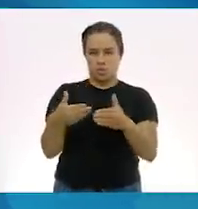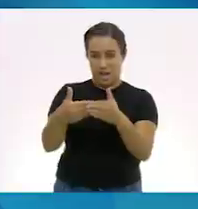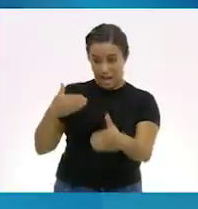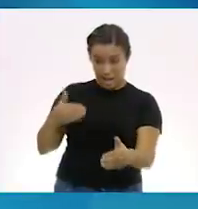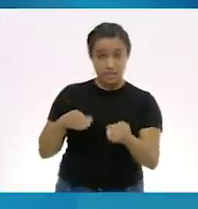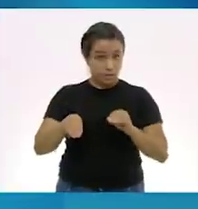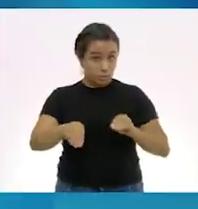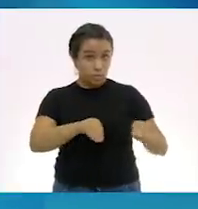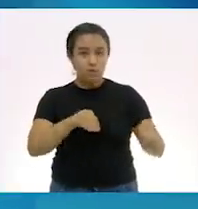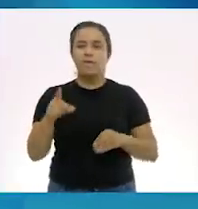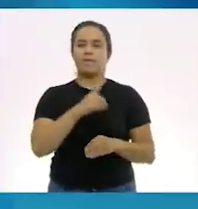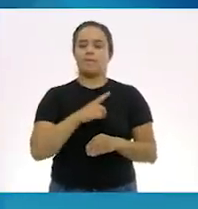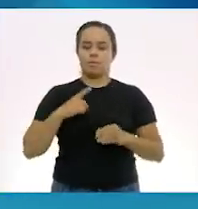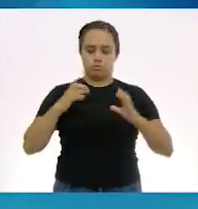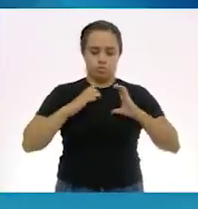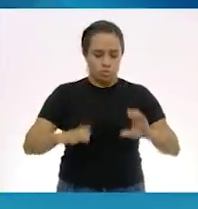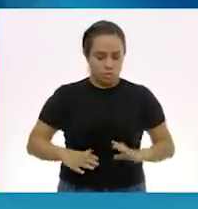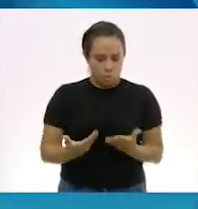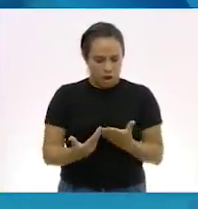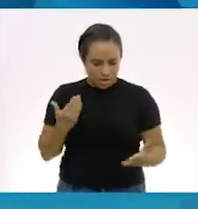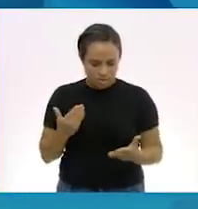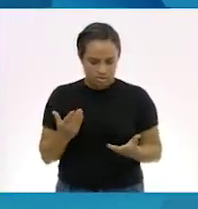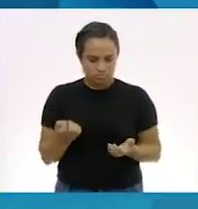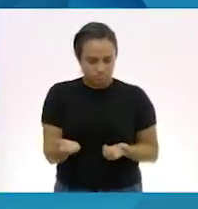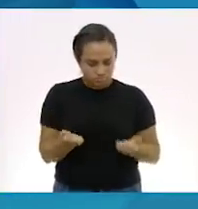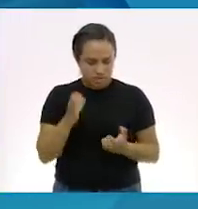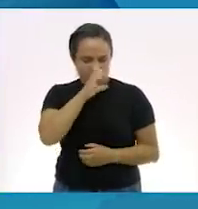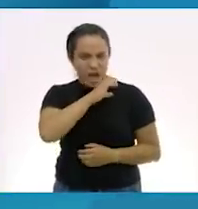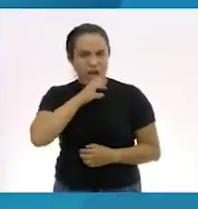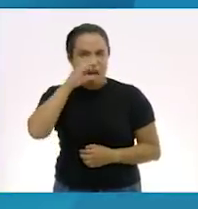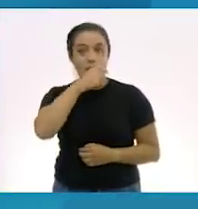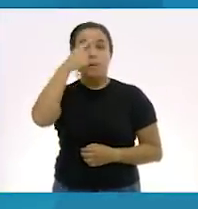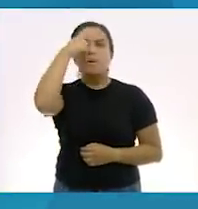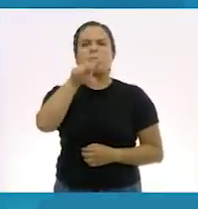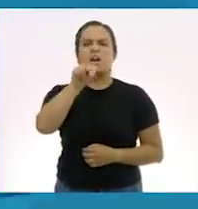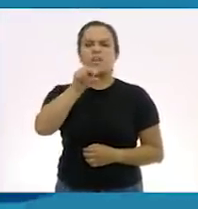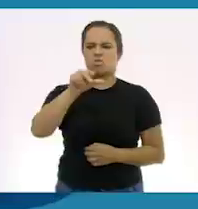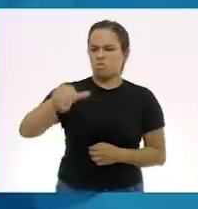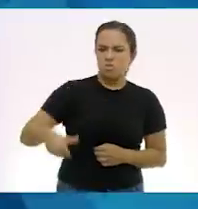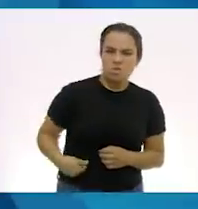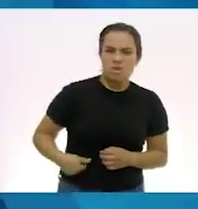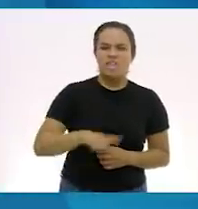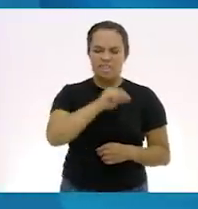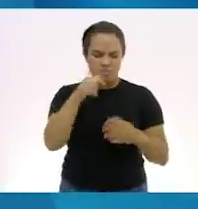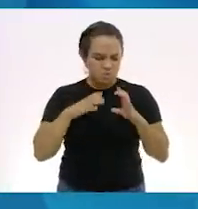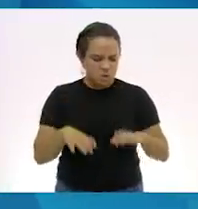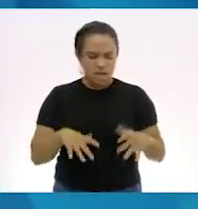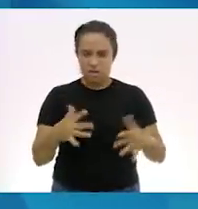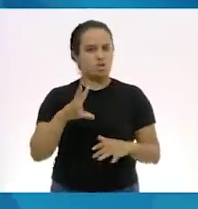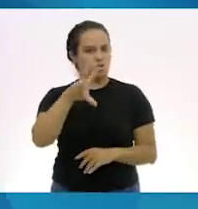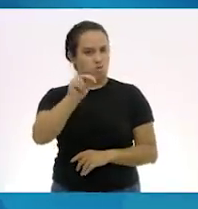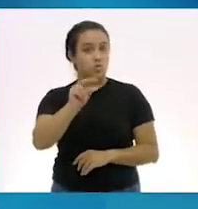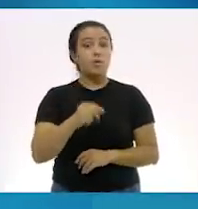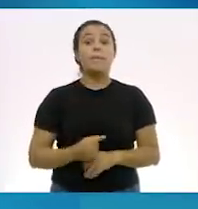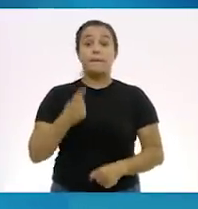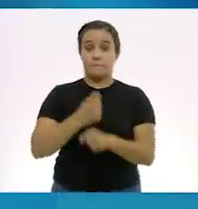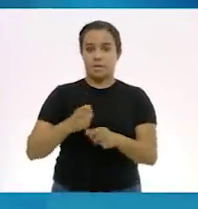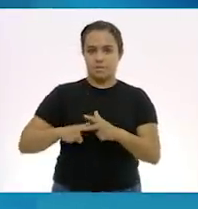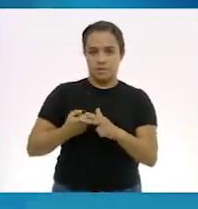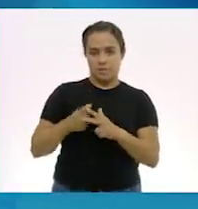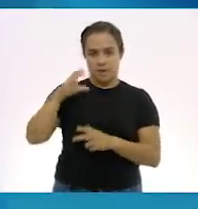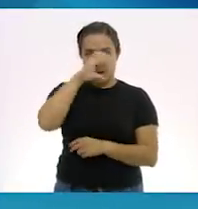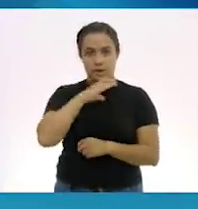espacio personal. Sí. Entonces, pero hay que reconocer que tenemos 8 movimientos. ¿Cuáles son, maestro? Bueno, pues para poder empezar a practicar estos 8